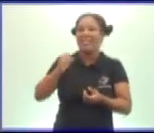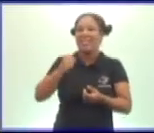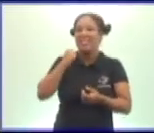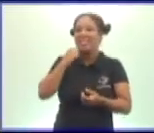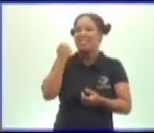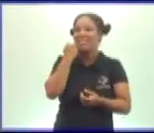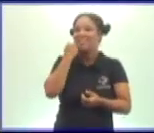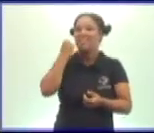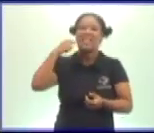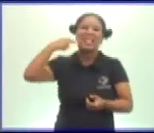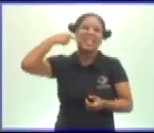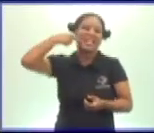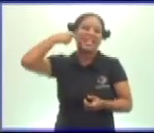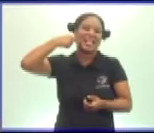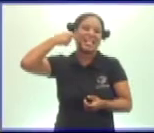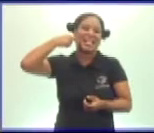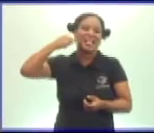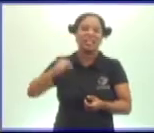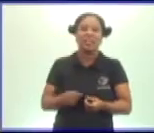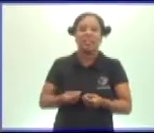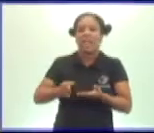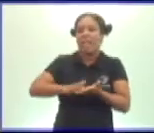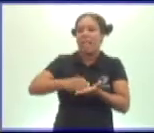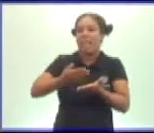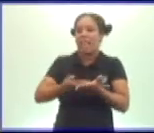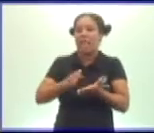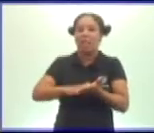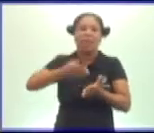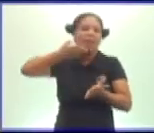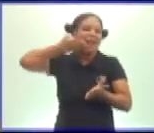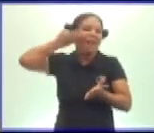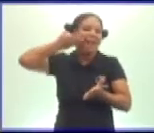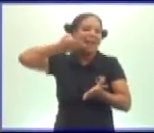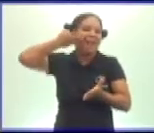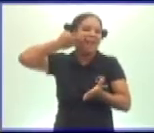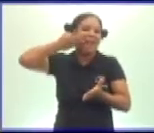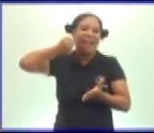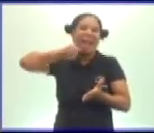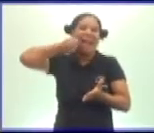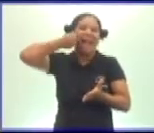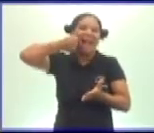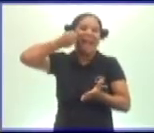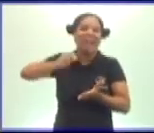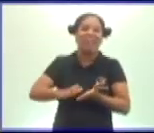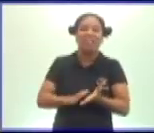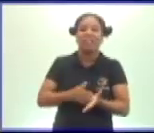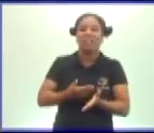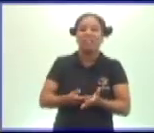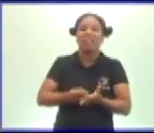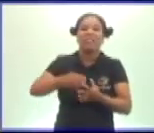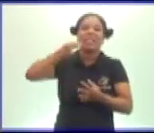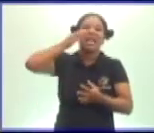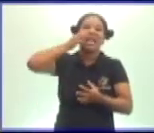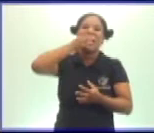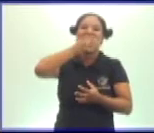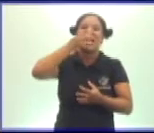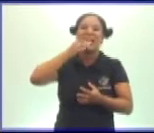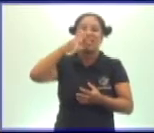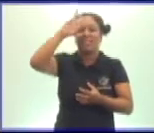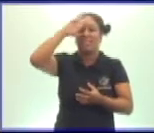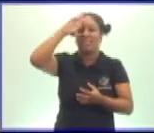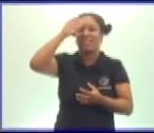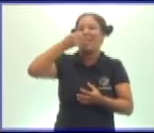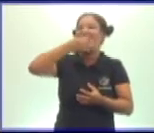la mezcla, en este caso homogénea, que se prepara en estomatología para sellar